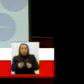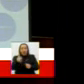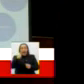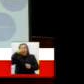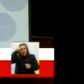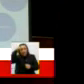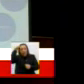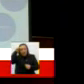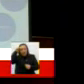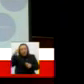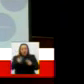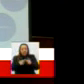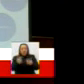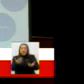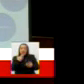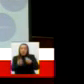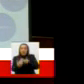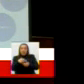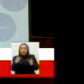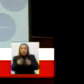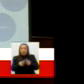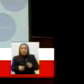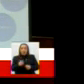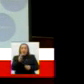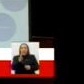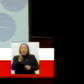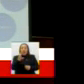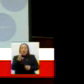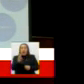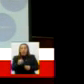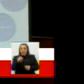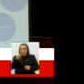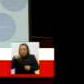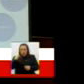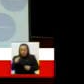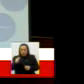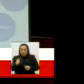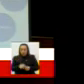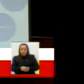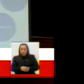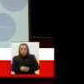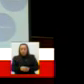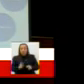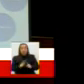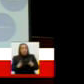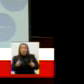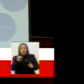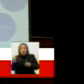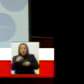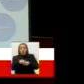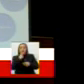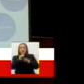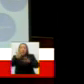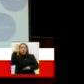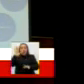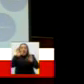Andrade. Entonces, el que va a entrar ahora es el congresista Belmont Casinelli. Congresista electo, pero todavía no está incorporado porque no ha jurado el